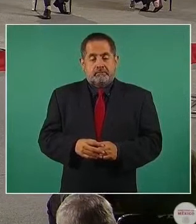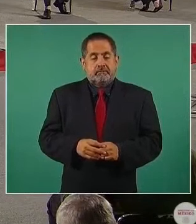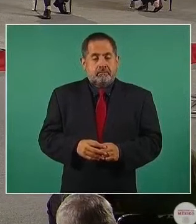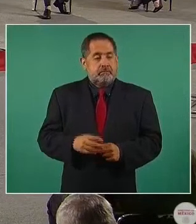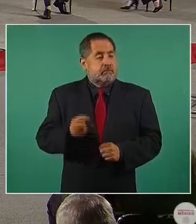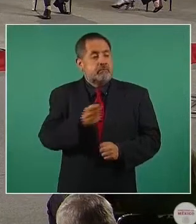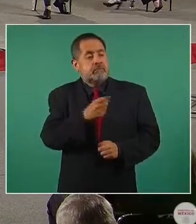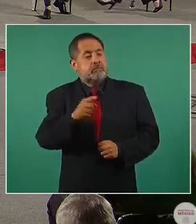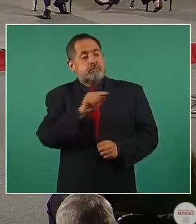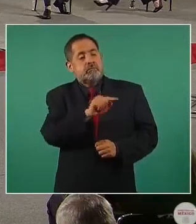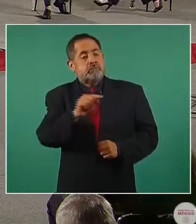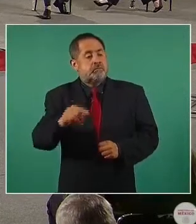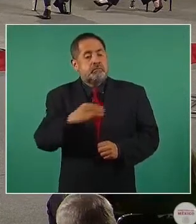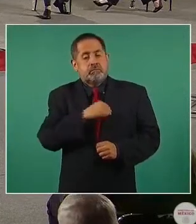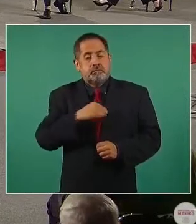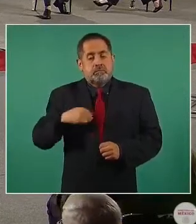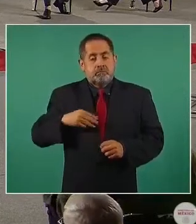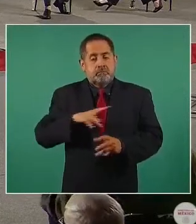integrantes de